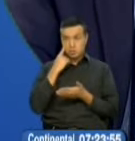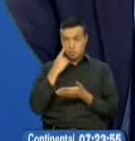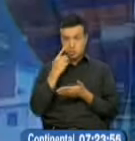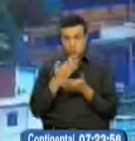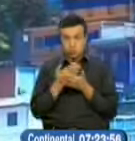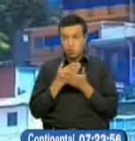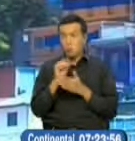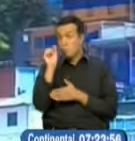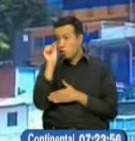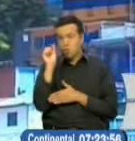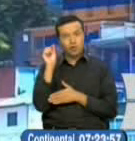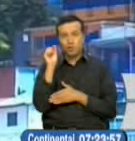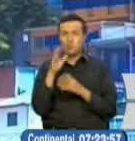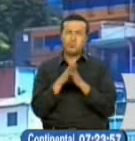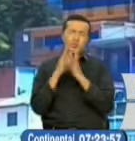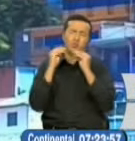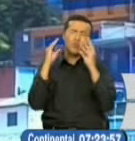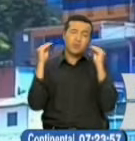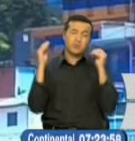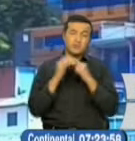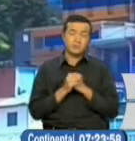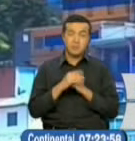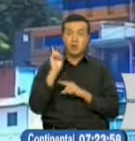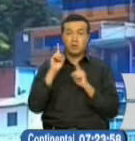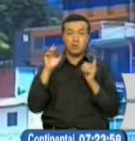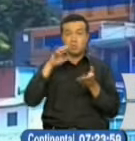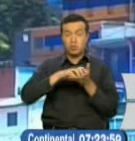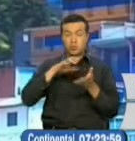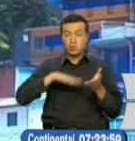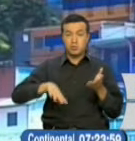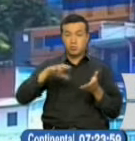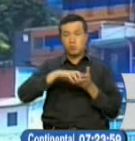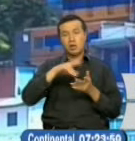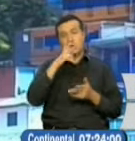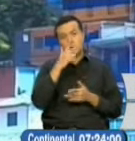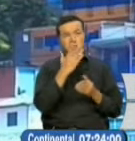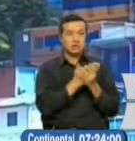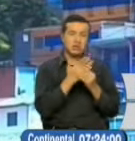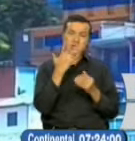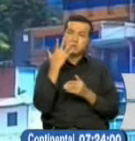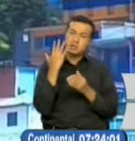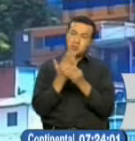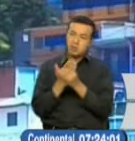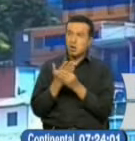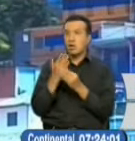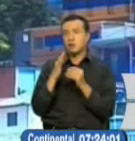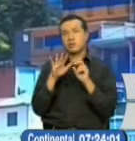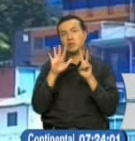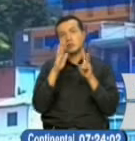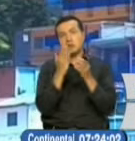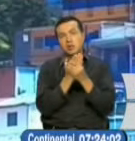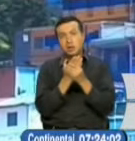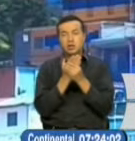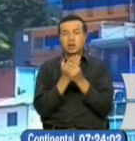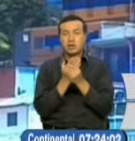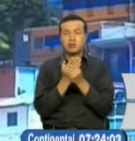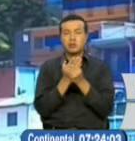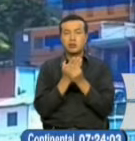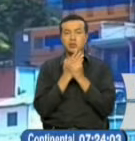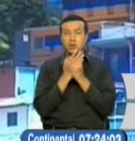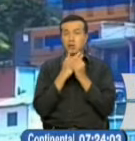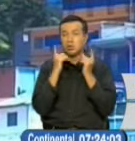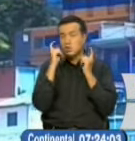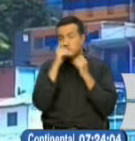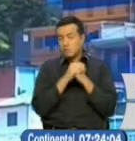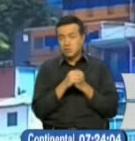residual, lo que a veces suele suceder en las juntas provinciales, ¿no?, que impugnas 3 actas, 5 actas, 7 actas, eso realmente muy